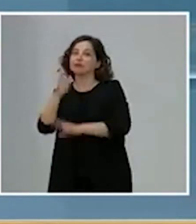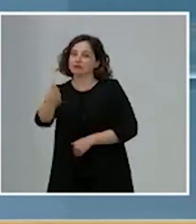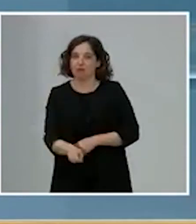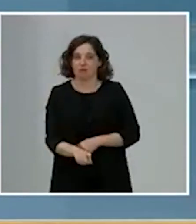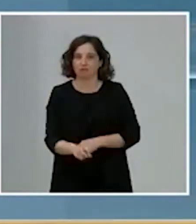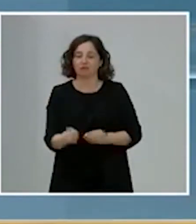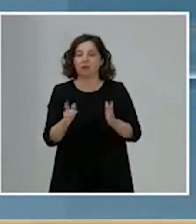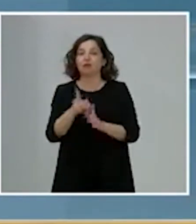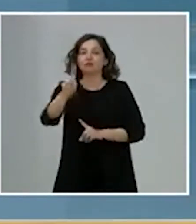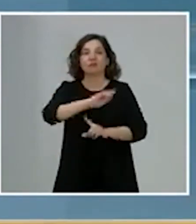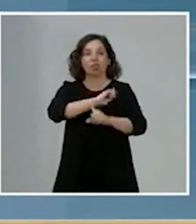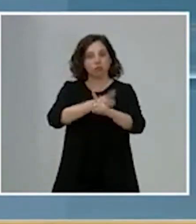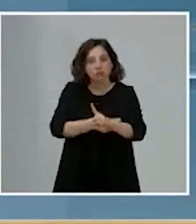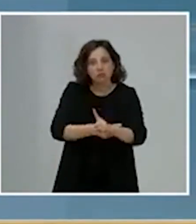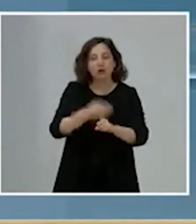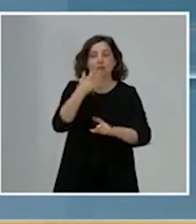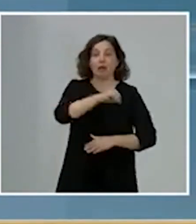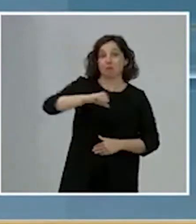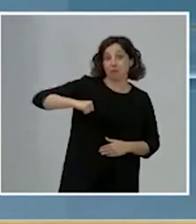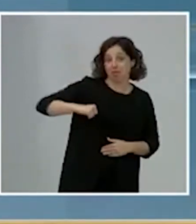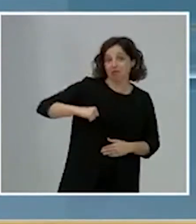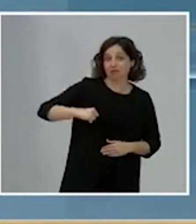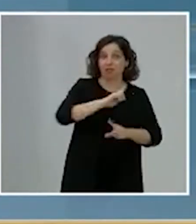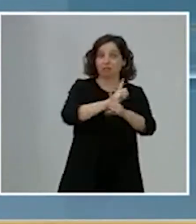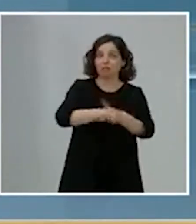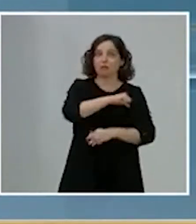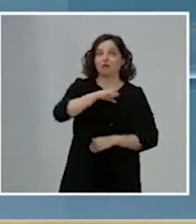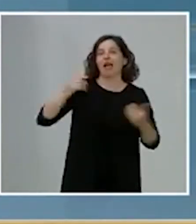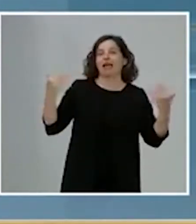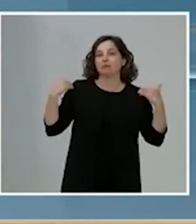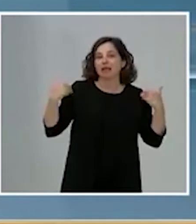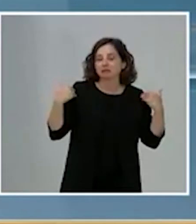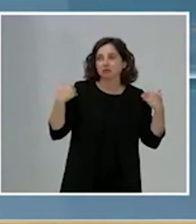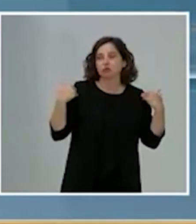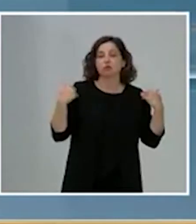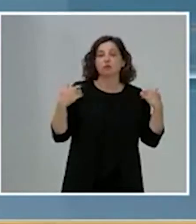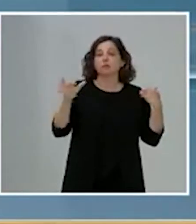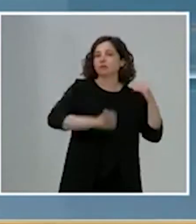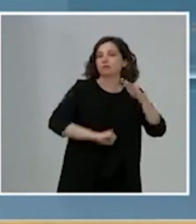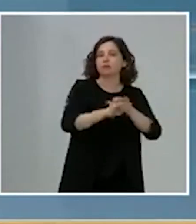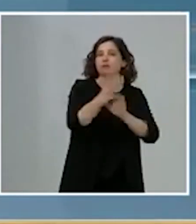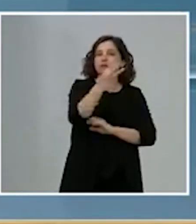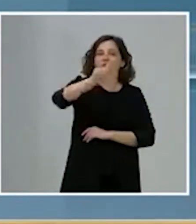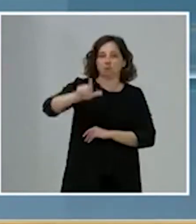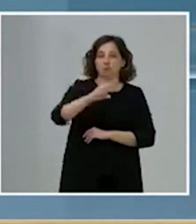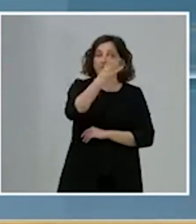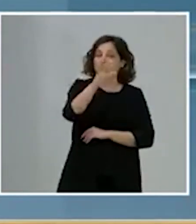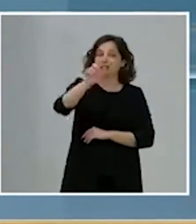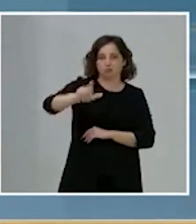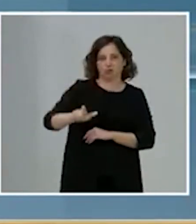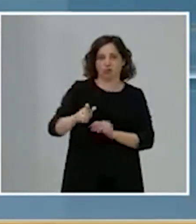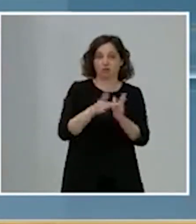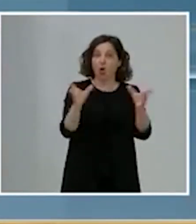regulan actividades deportivas, tanto las privadas que tienen que ver con gimnasios, un máximo de 30 personas para